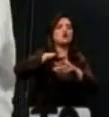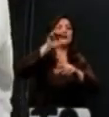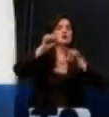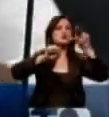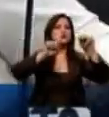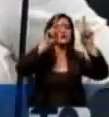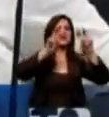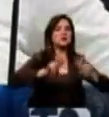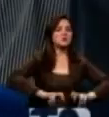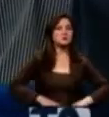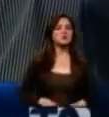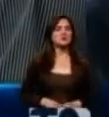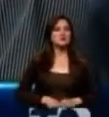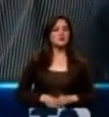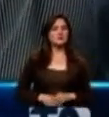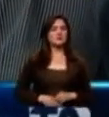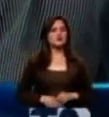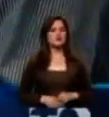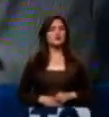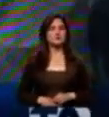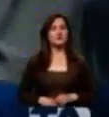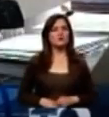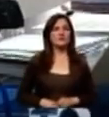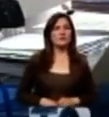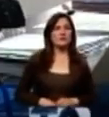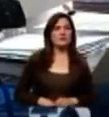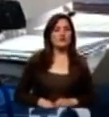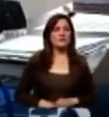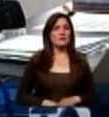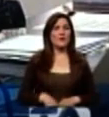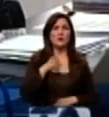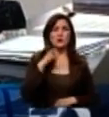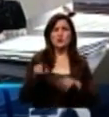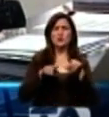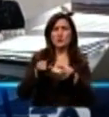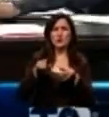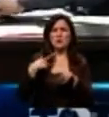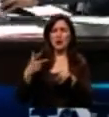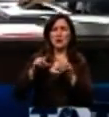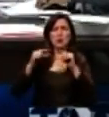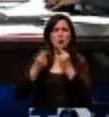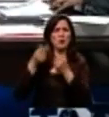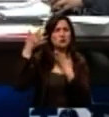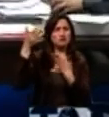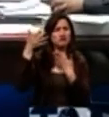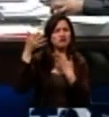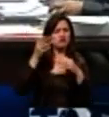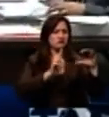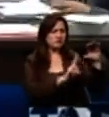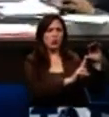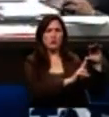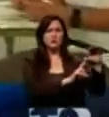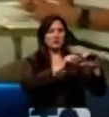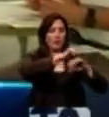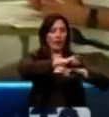Defender su trabajo ante las críticas por parte de varios actores políticos y sociales que desean reestructurar el Consejo de